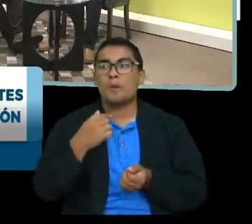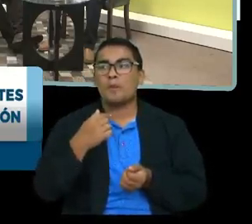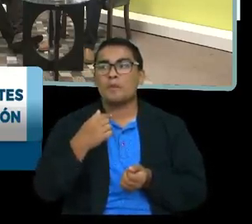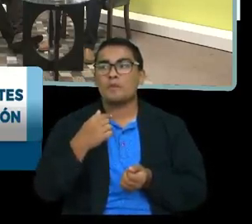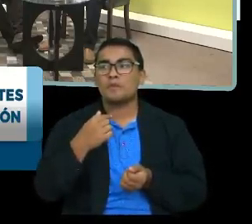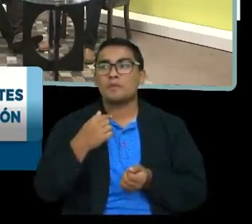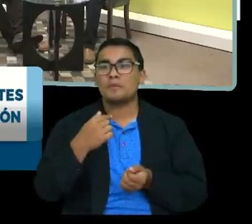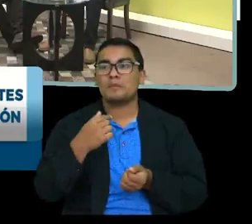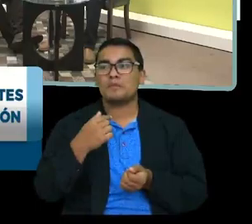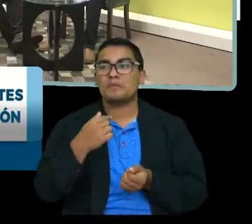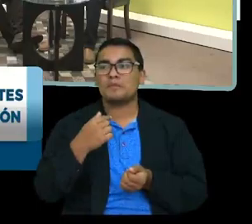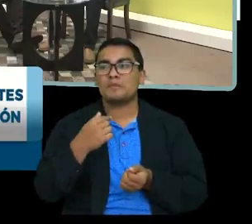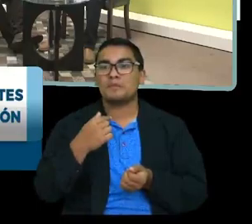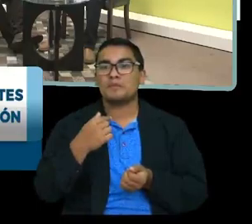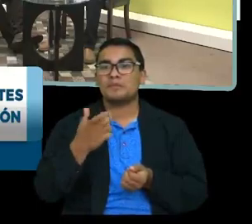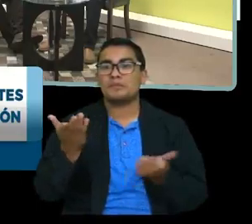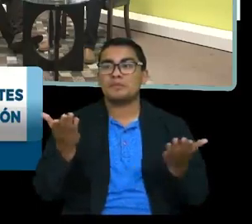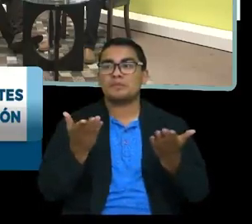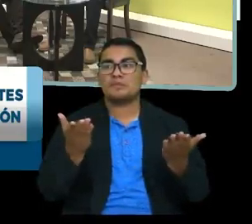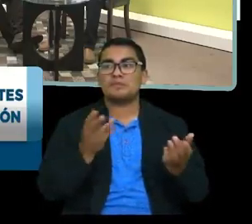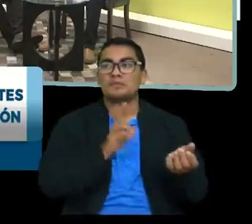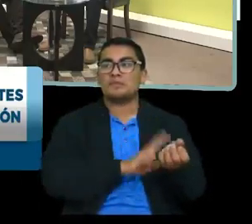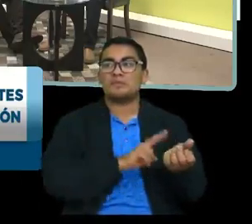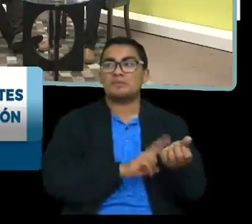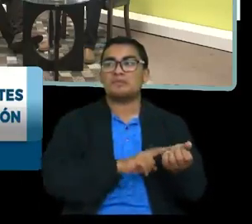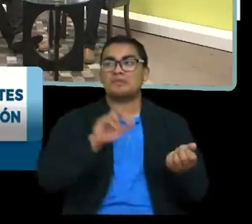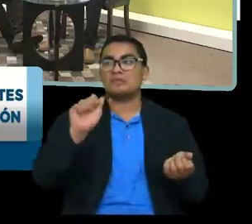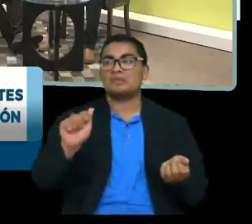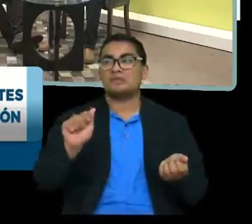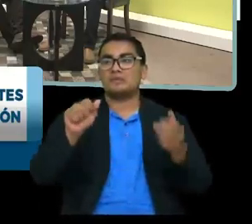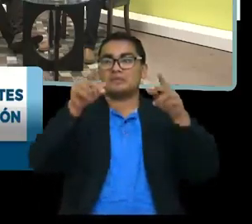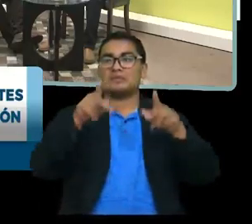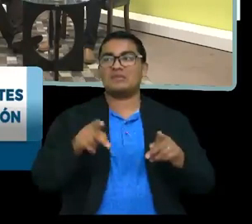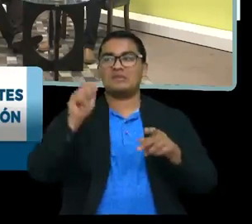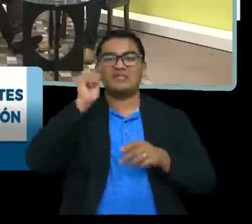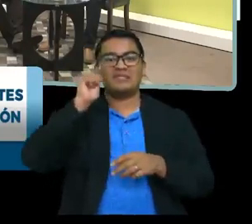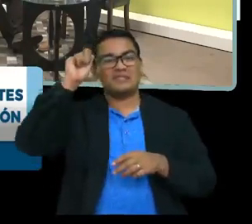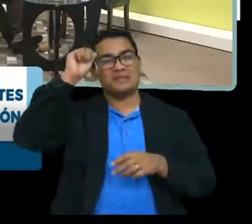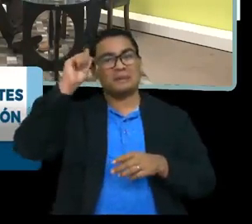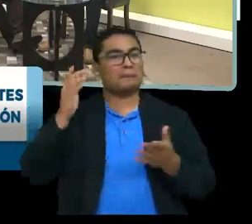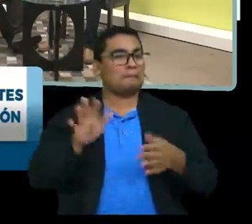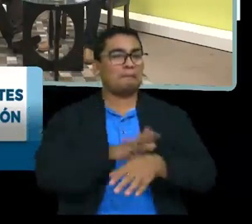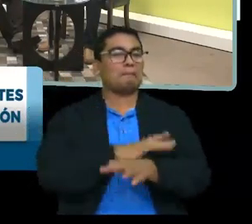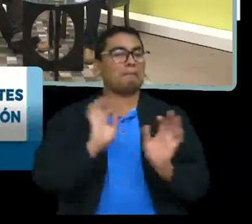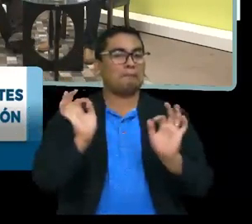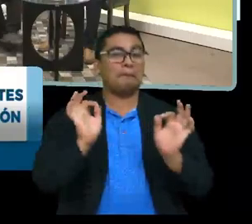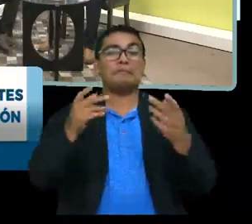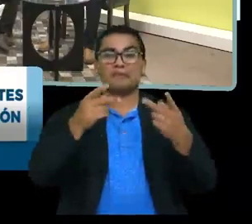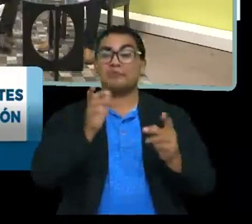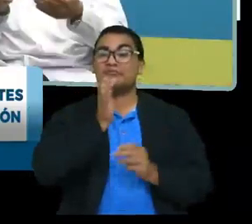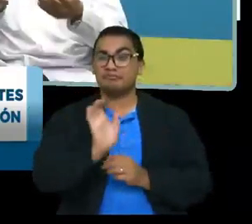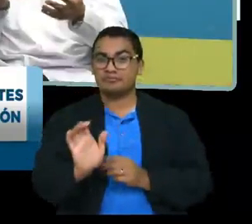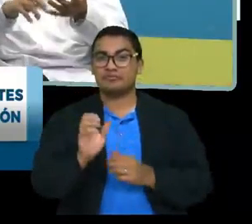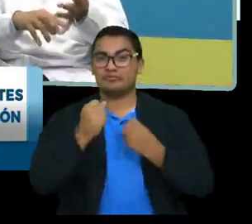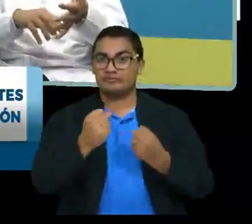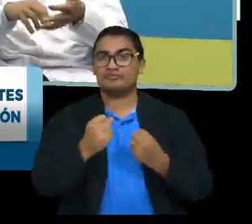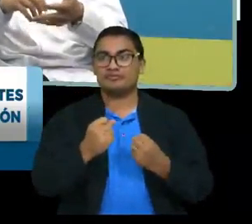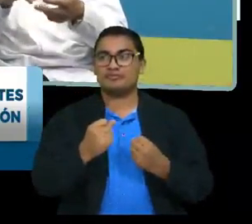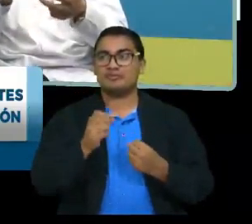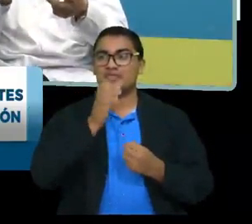aplicamos esa vitamina a una persona adulta, probablemente no le vaya a hacer mucho efecto. Entonces, los niños, como ellos